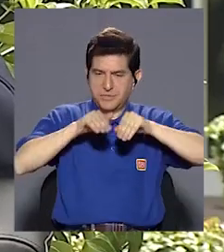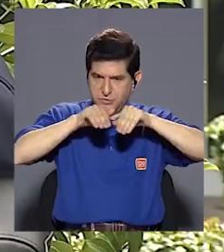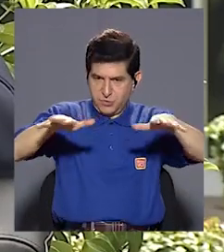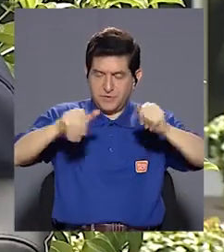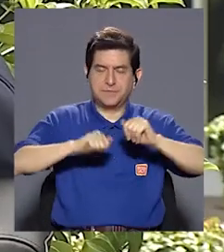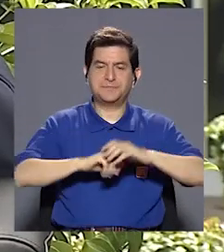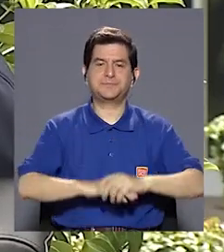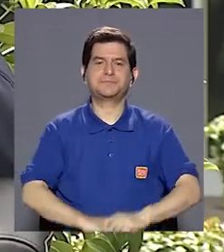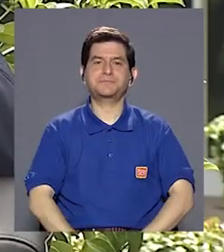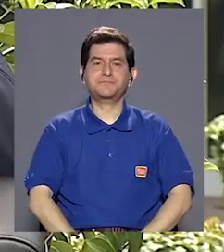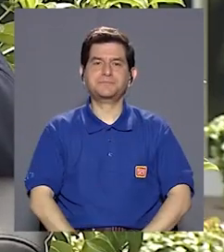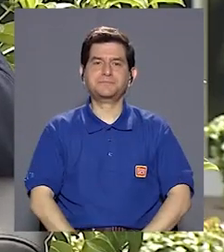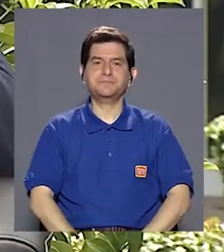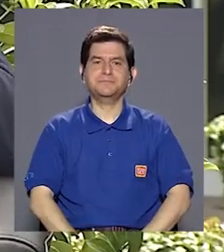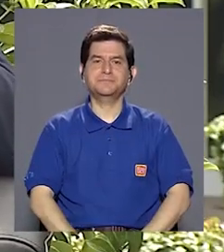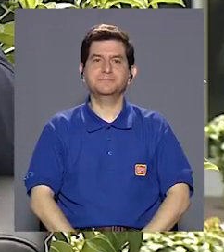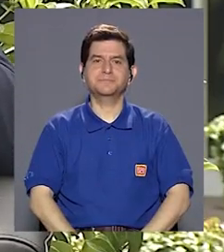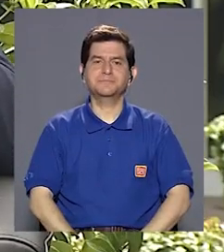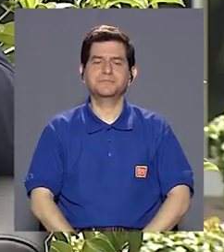otras personas.